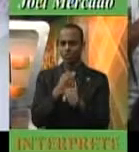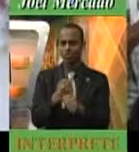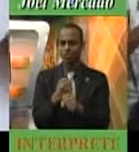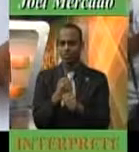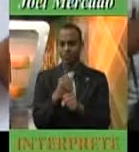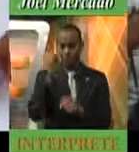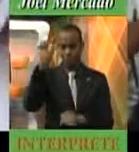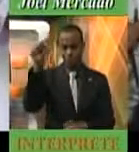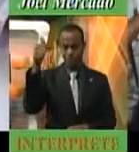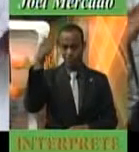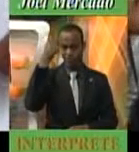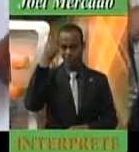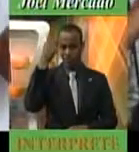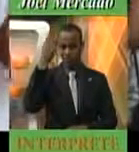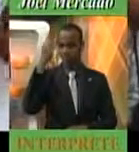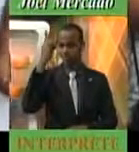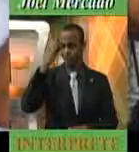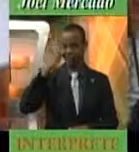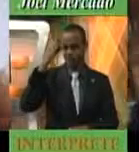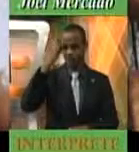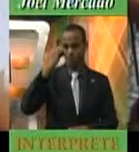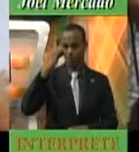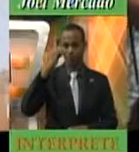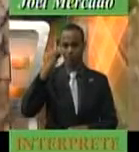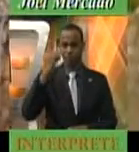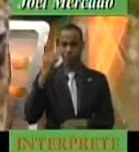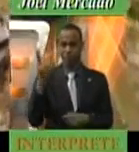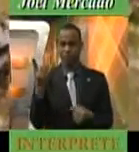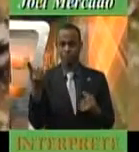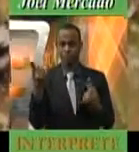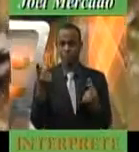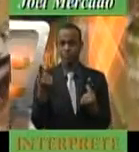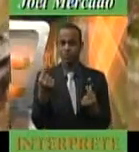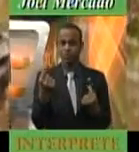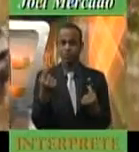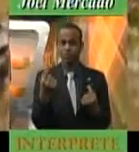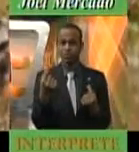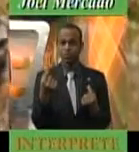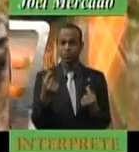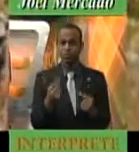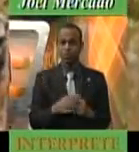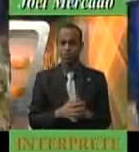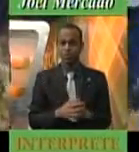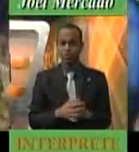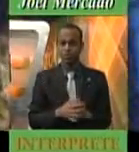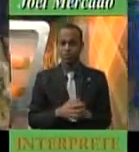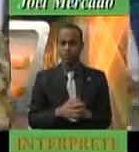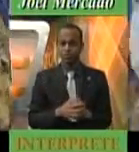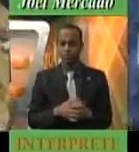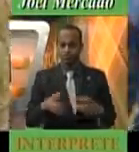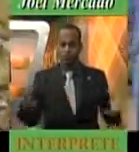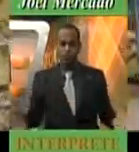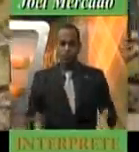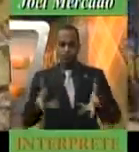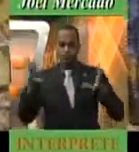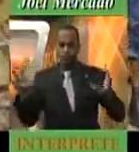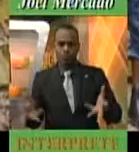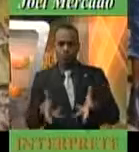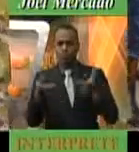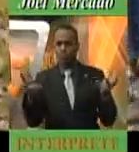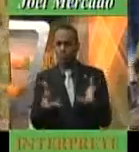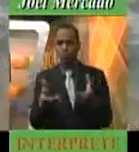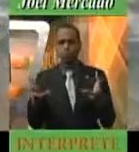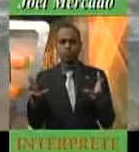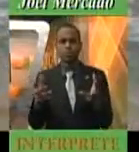el gobierno de Danilo Medina encabeza lo que, y promueve y lidera lo que es